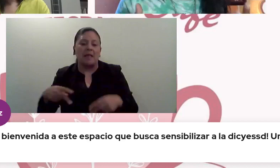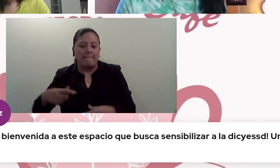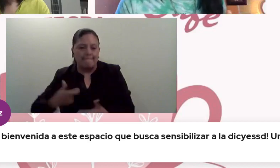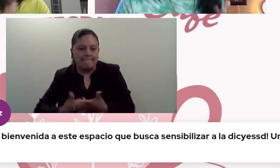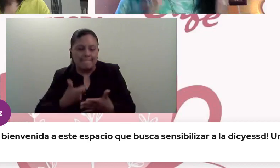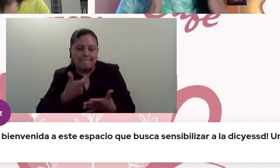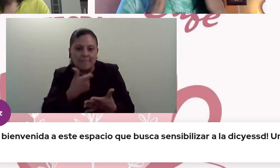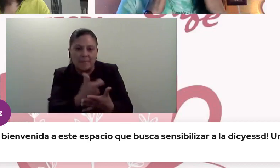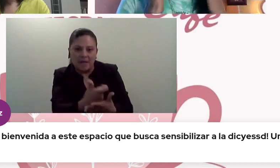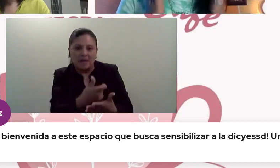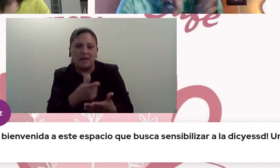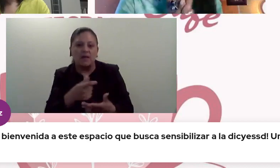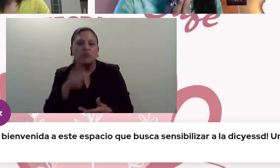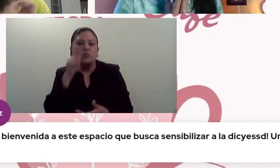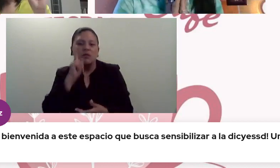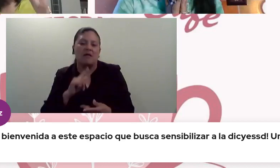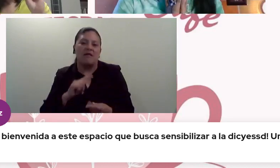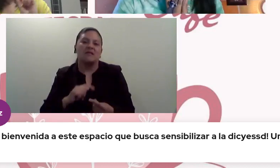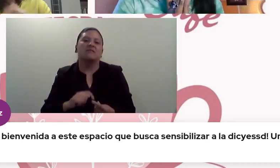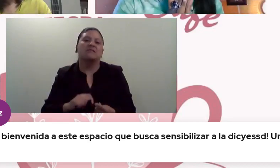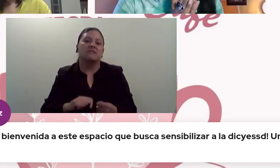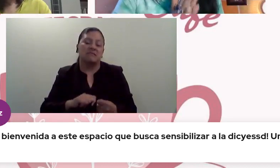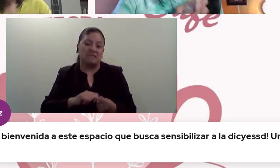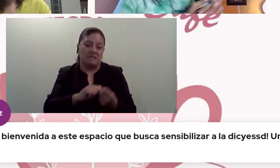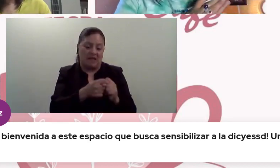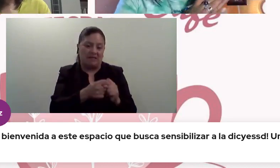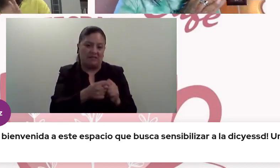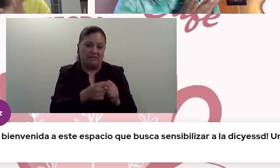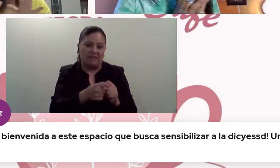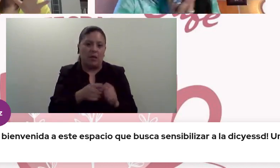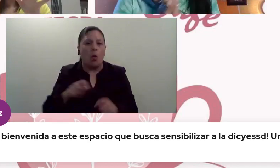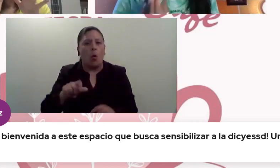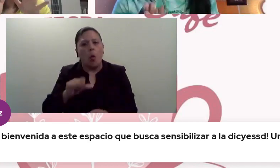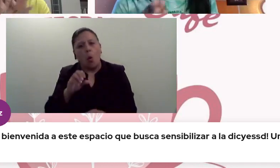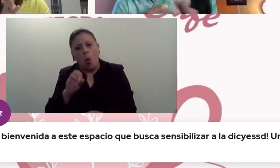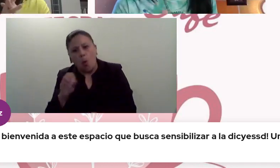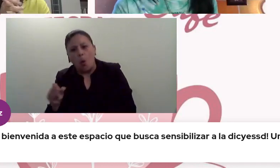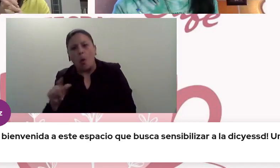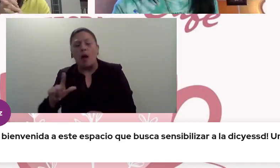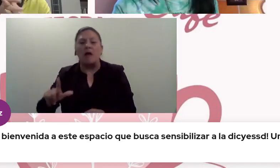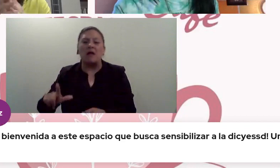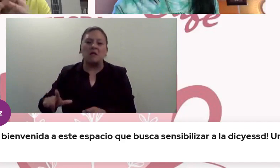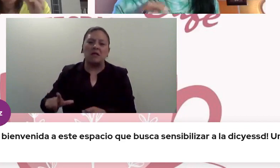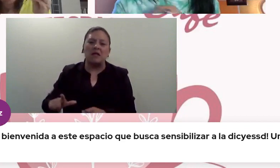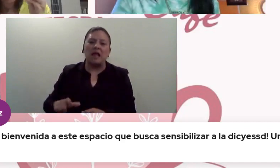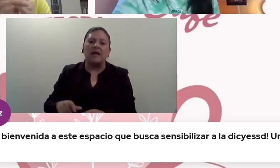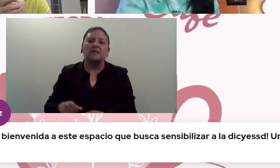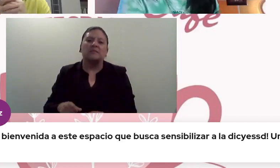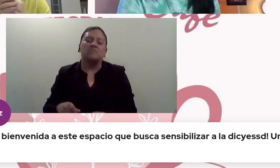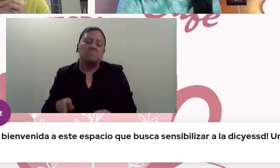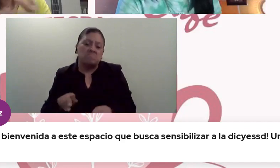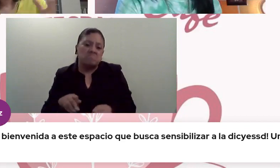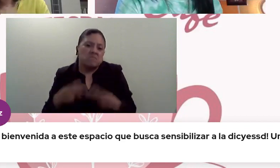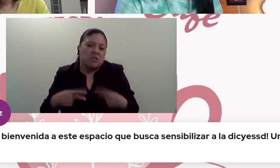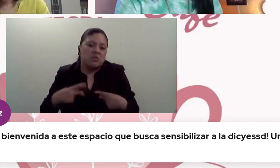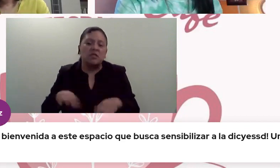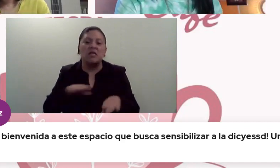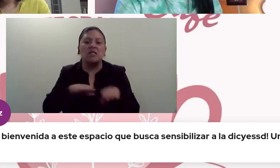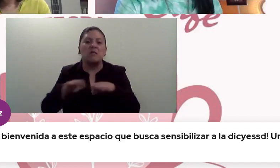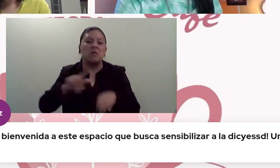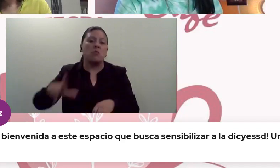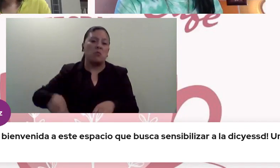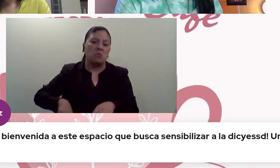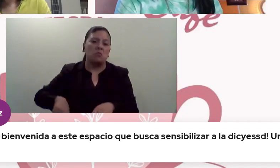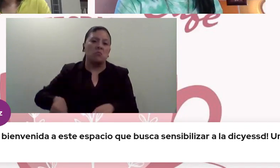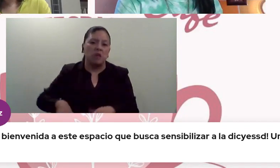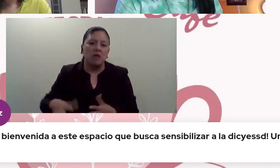extorsión de las autoridades, ¿no? Entonces, toda esta... interrumpir tantito, pero de verdad es que,